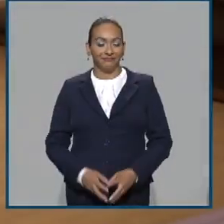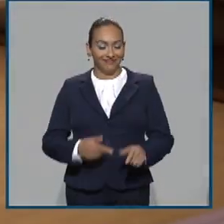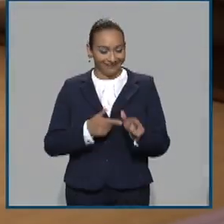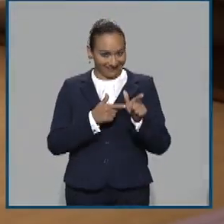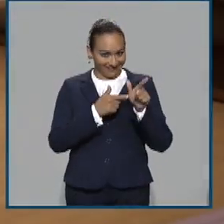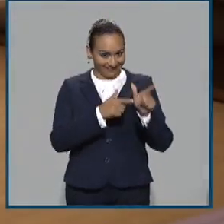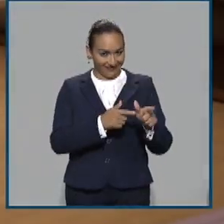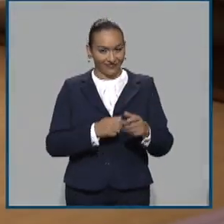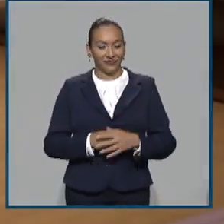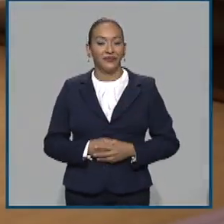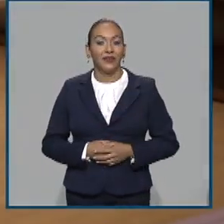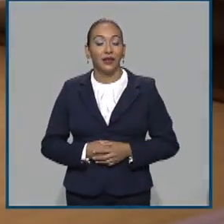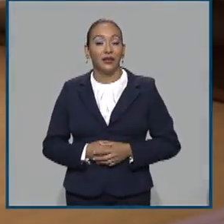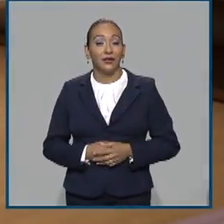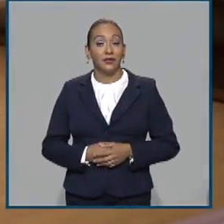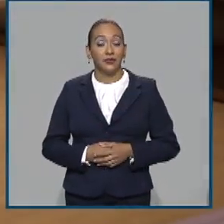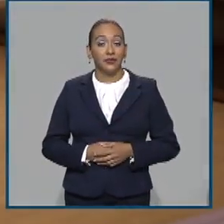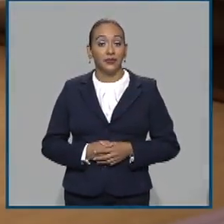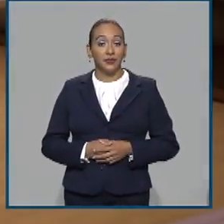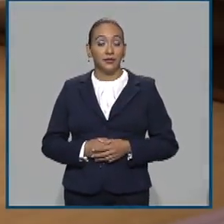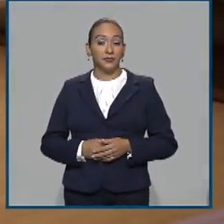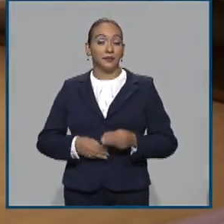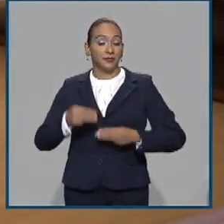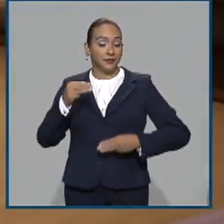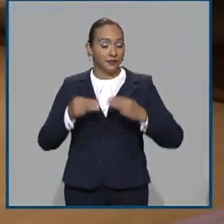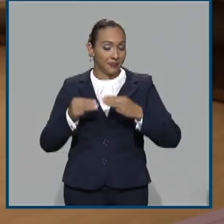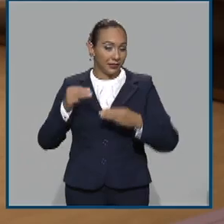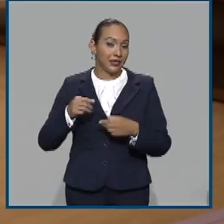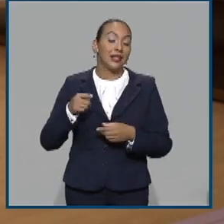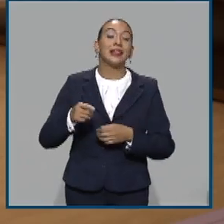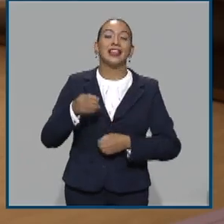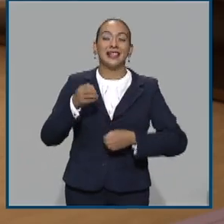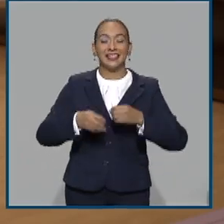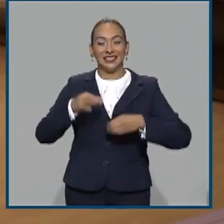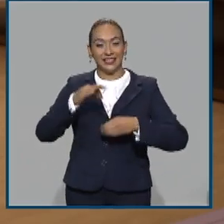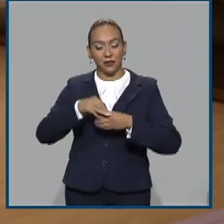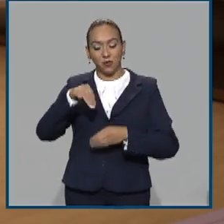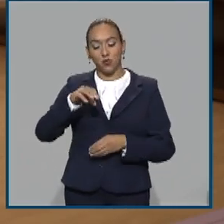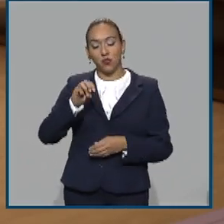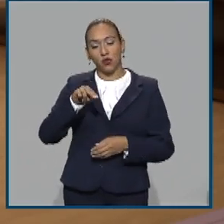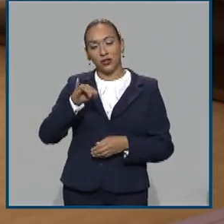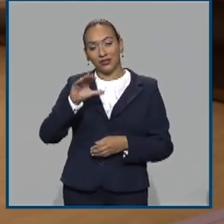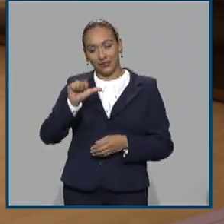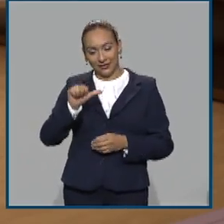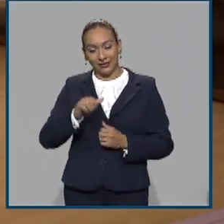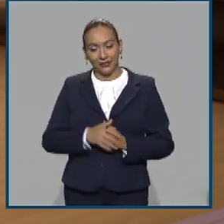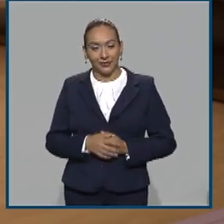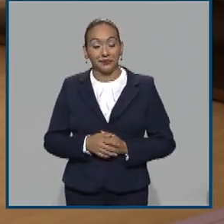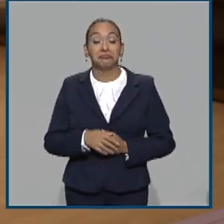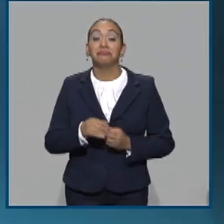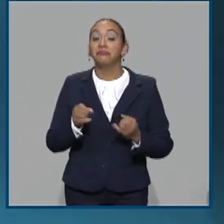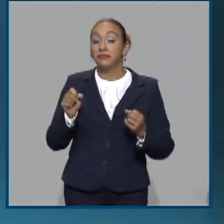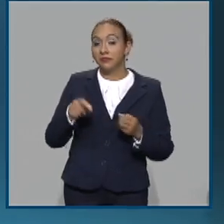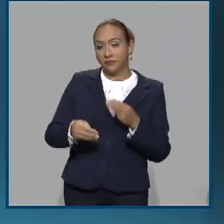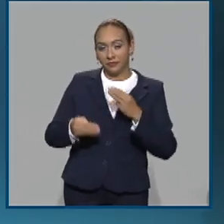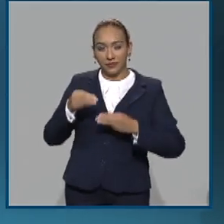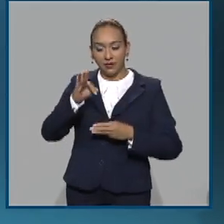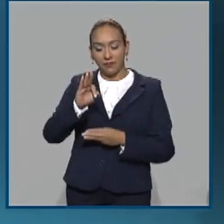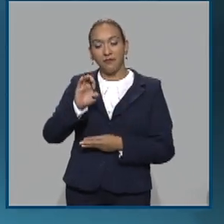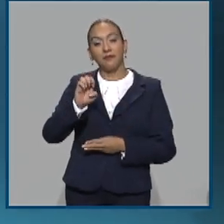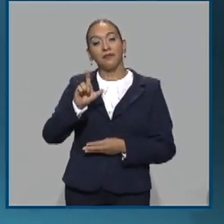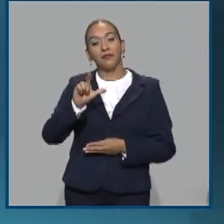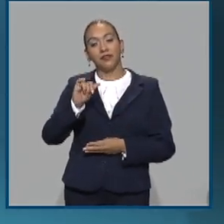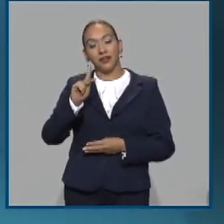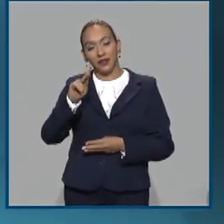Continuamos con las noticias. La magistrada presidenta del Tribunal Electoral, Mónica Aralí Soto Fregoso, así como los magistrados Felipe de la